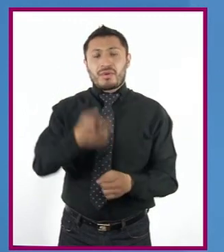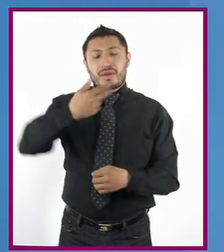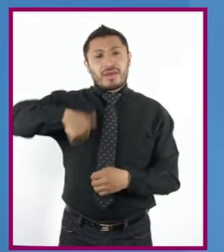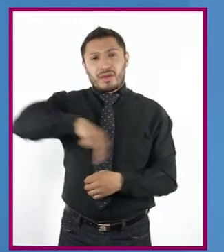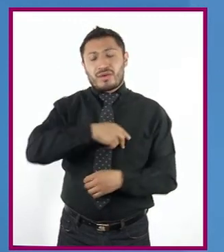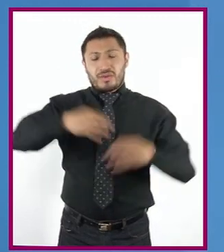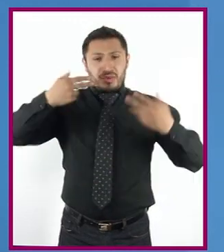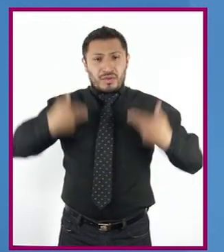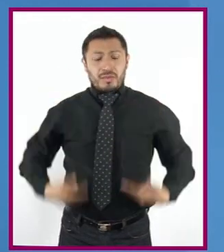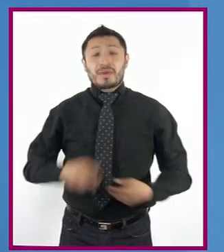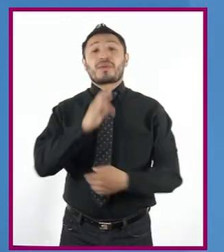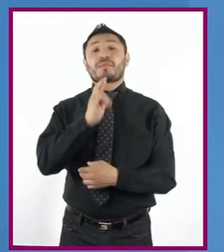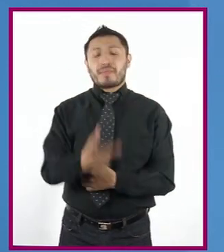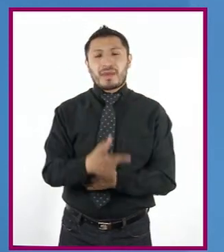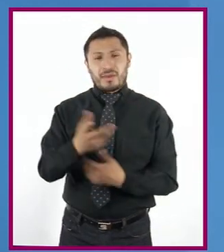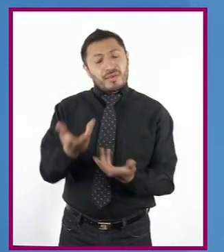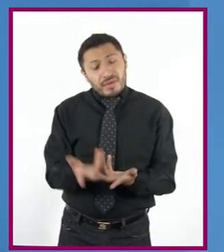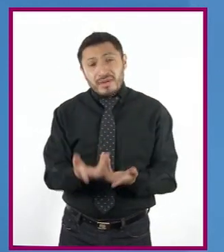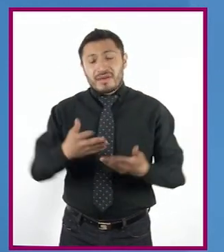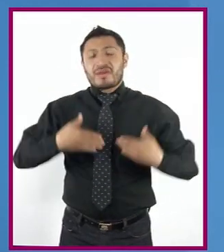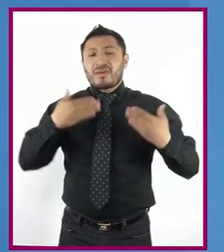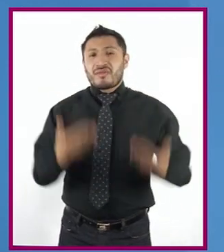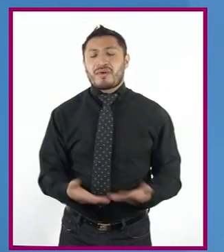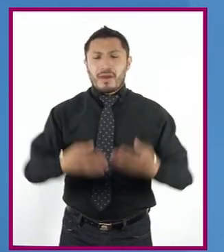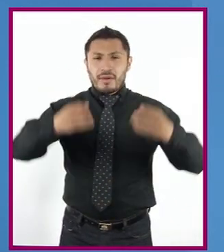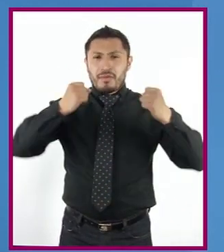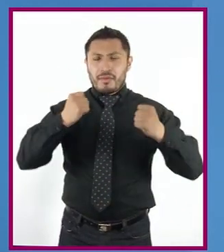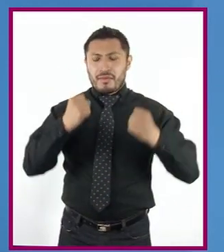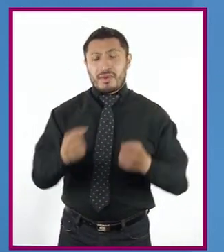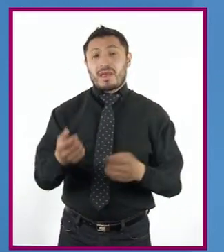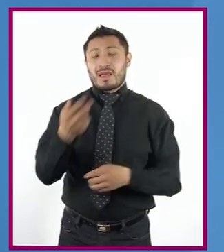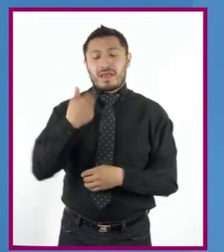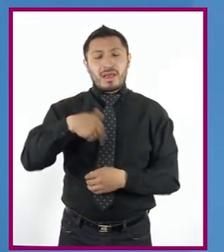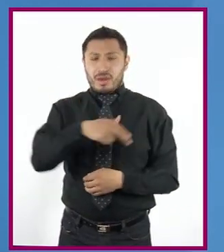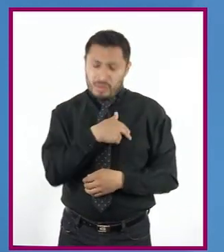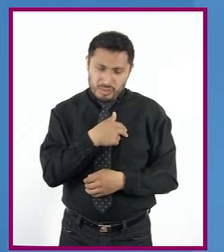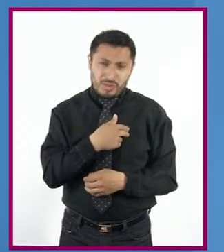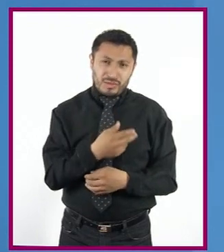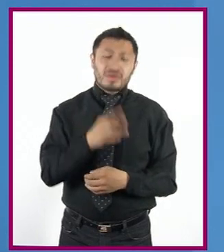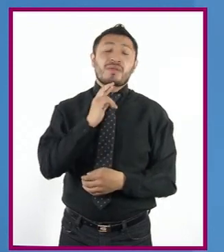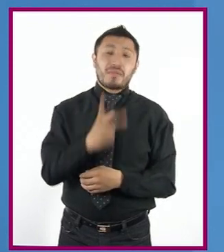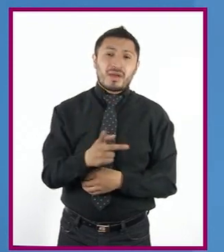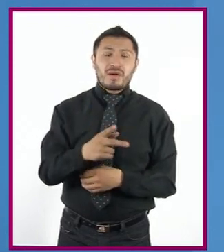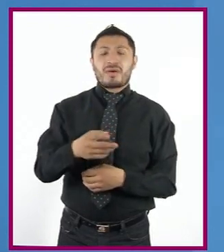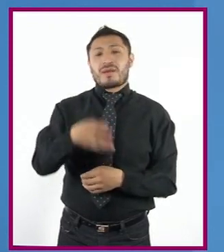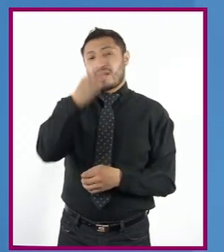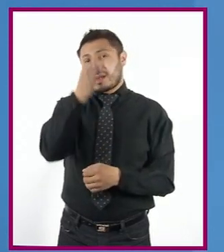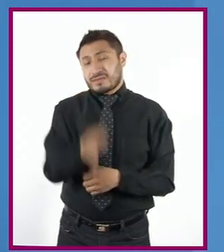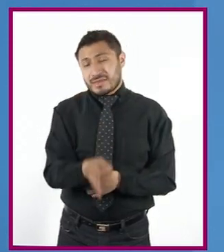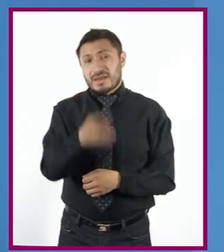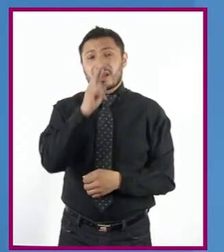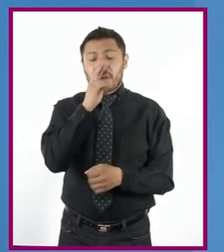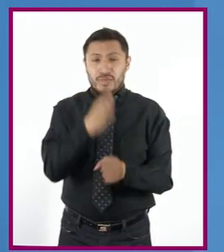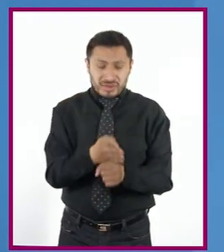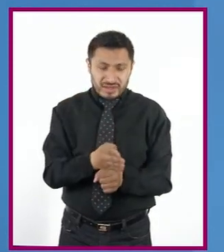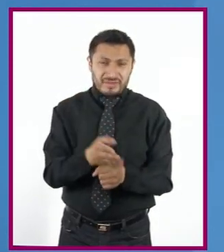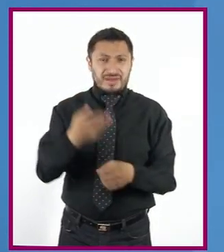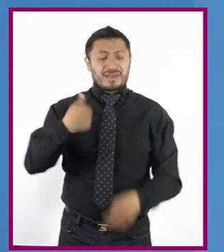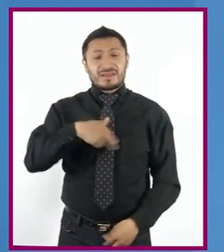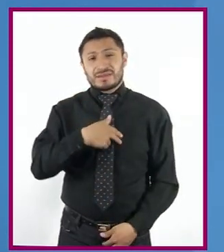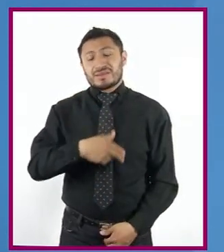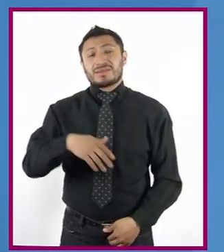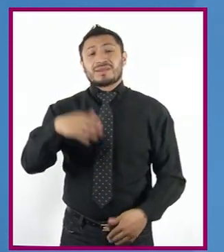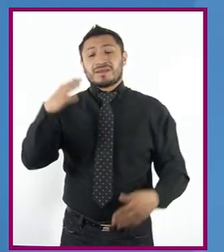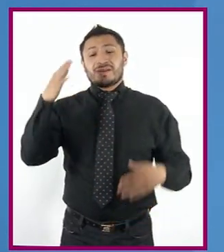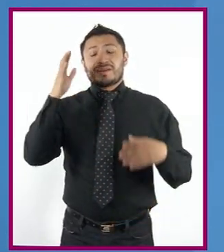humanos, confiando en la fortaleza y capacidad de adaptación, asumiendo la responsabilidad de procurar el